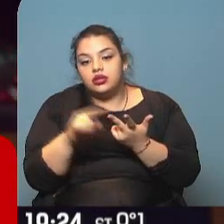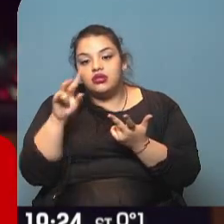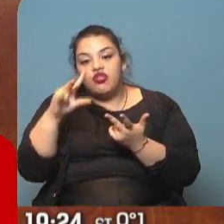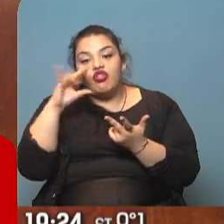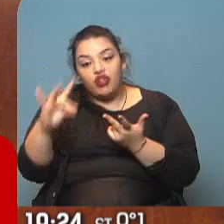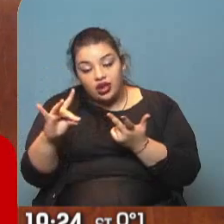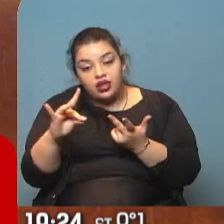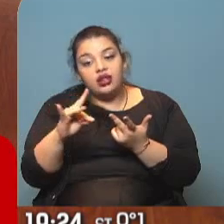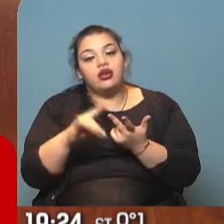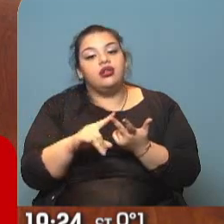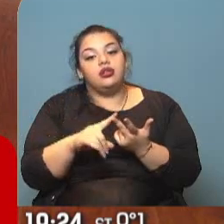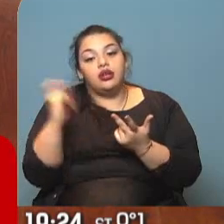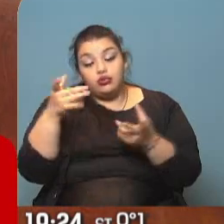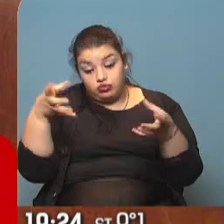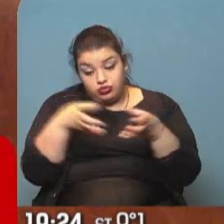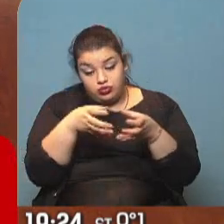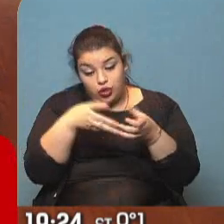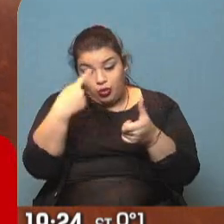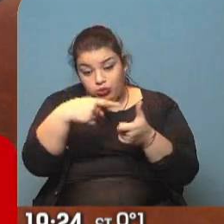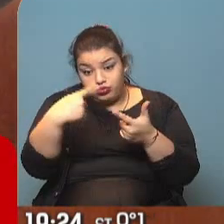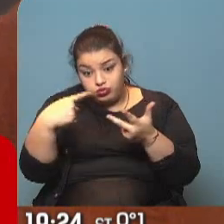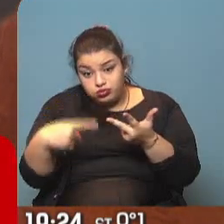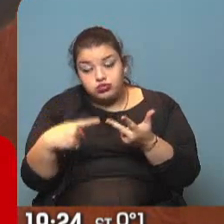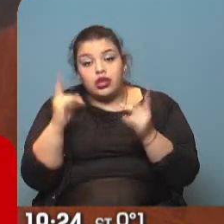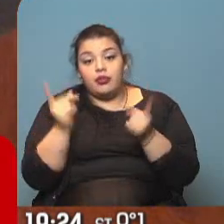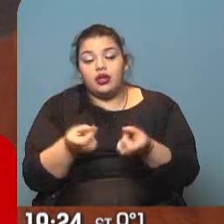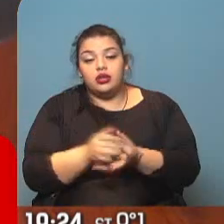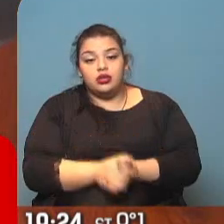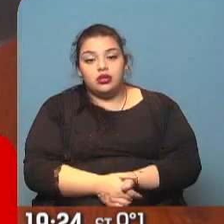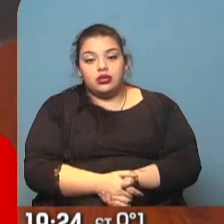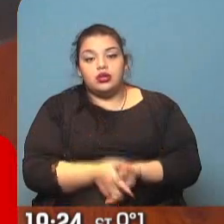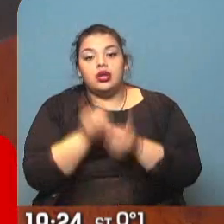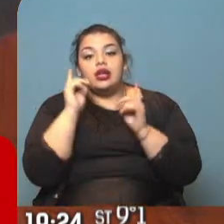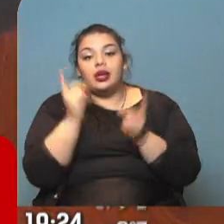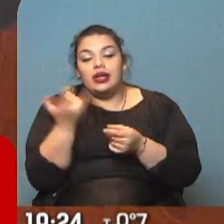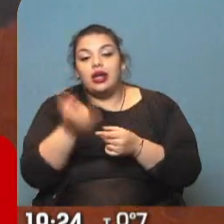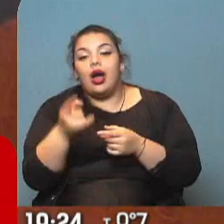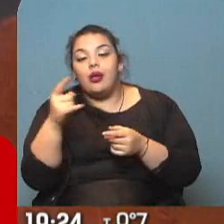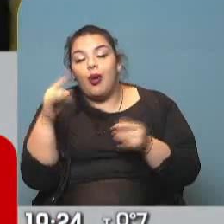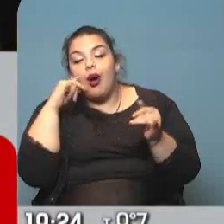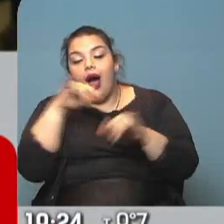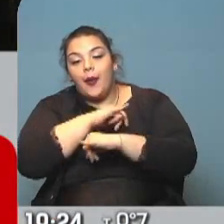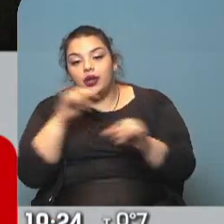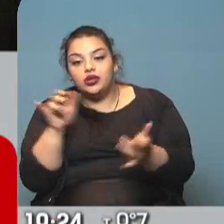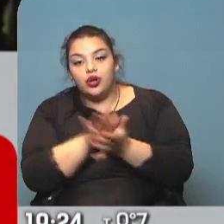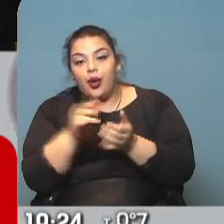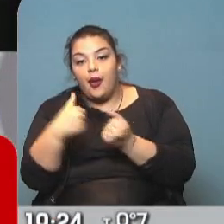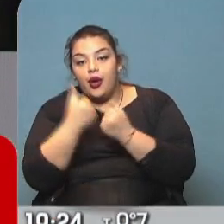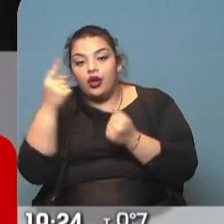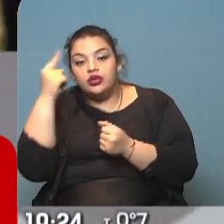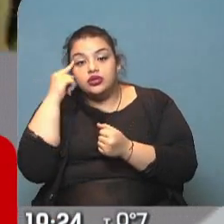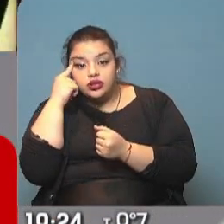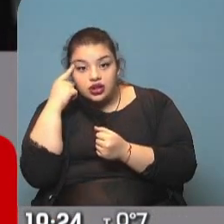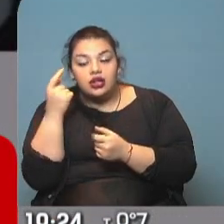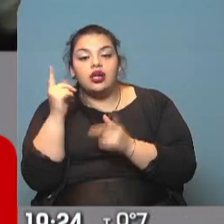BID. Entonces ahí tenés un grupo, tenés también un anuncio de un swap con China que va a reforzar las reservas del Banco Central por